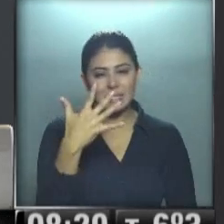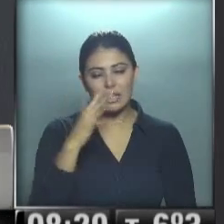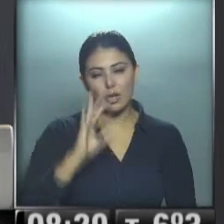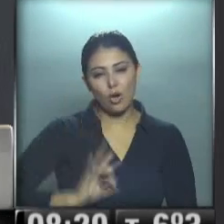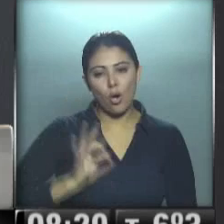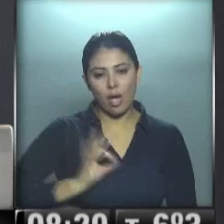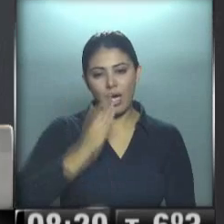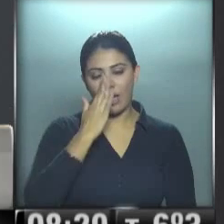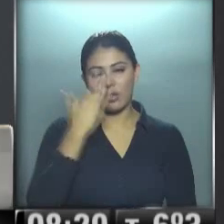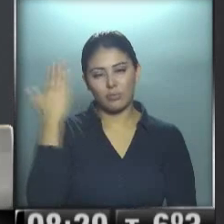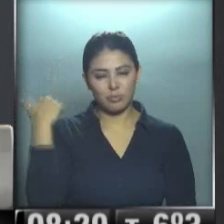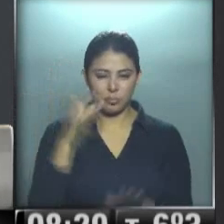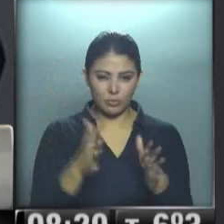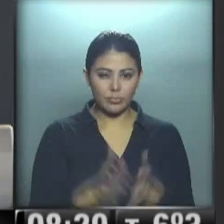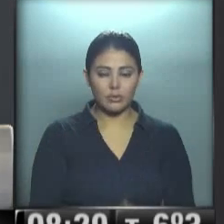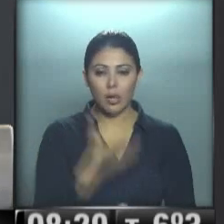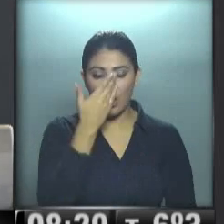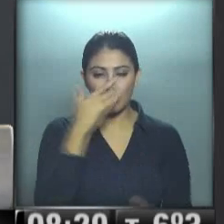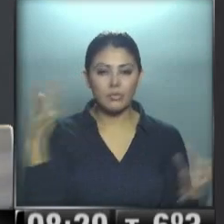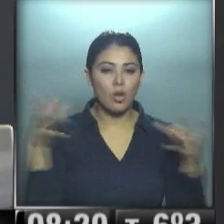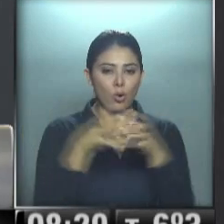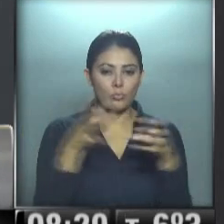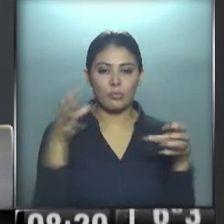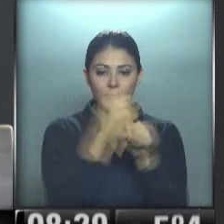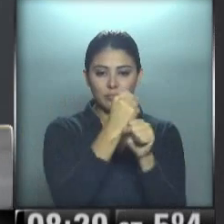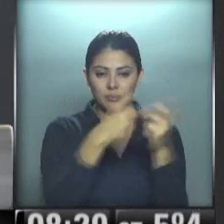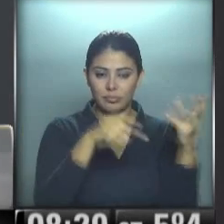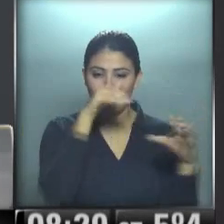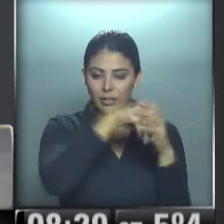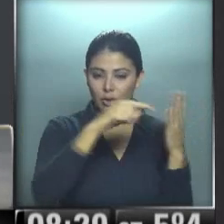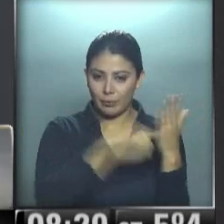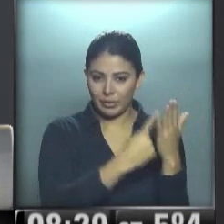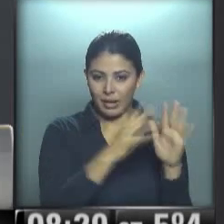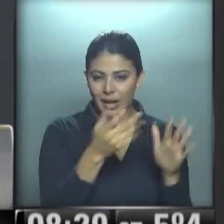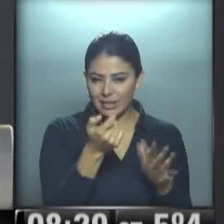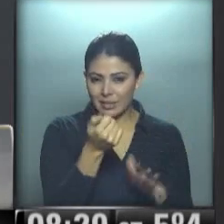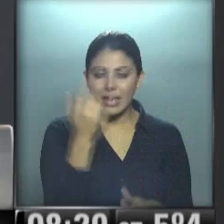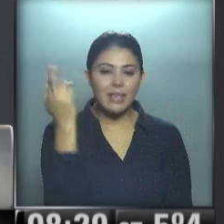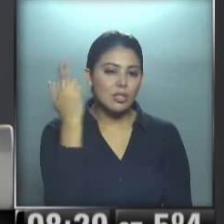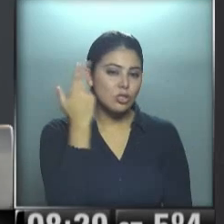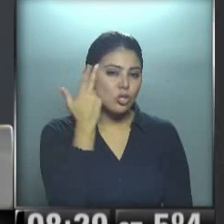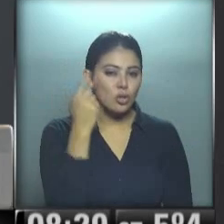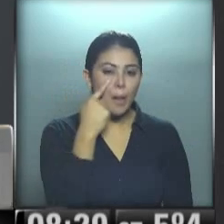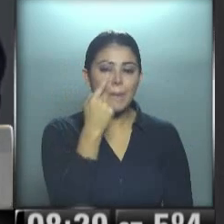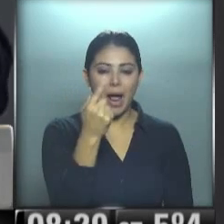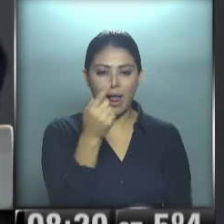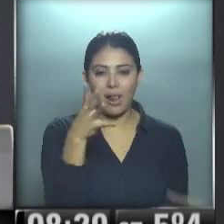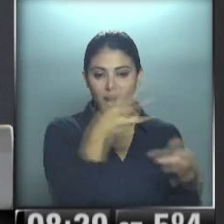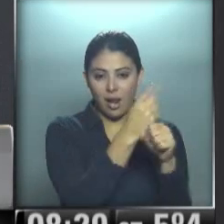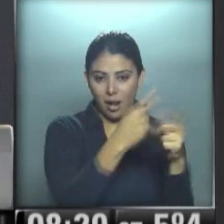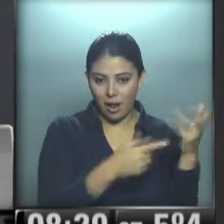de antigüedad en promedio la flota del sistema de transporte metropolitano alcanza a cerca de 18.000 unidades